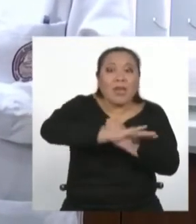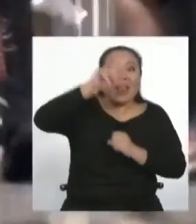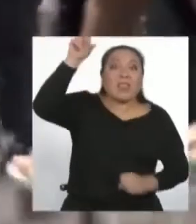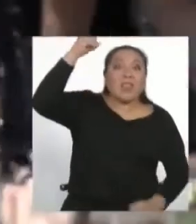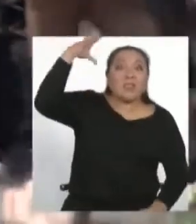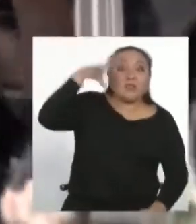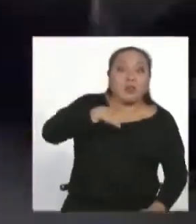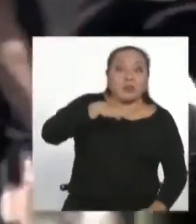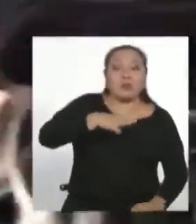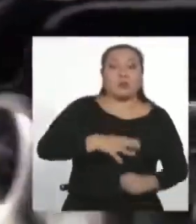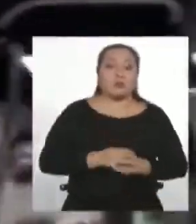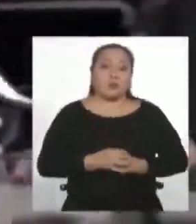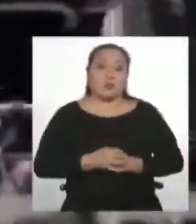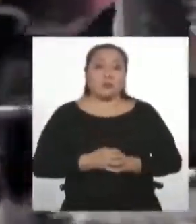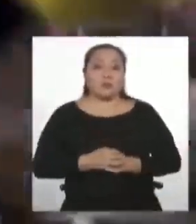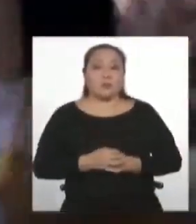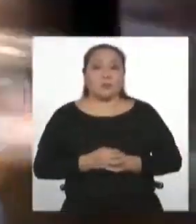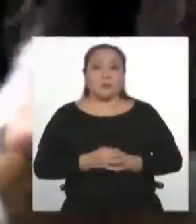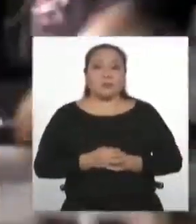años.